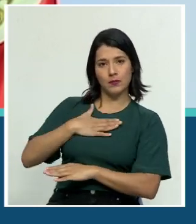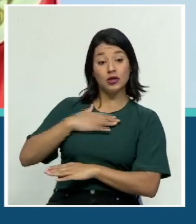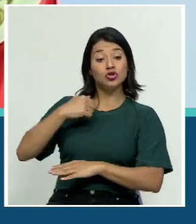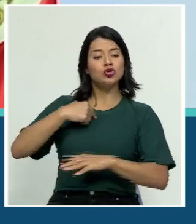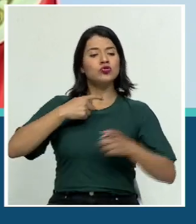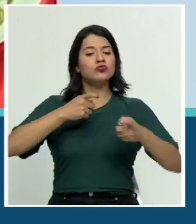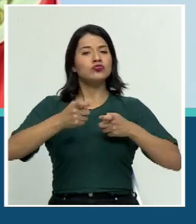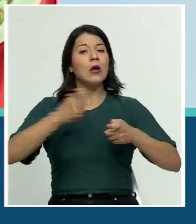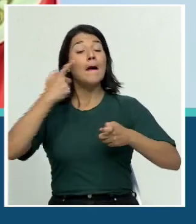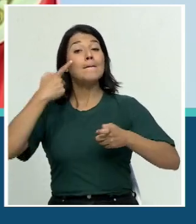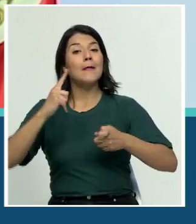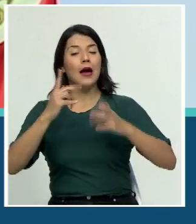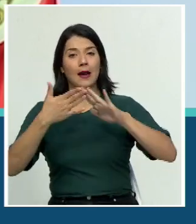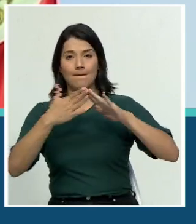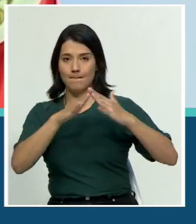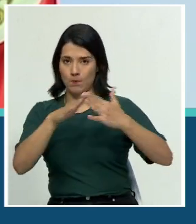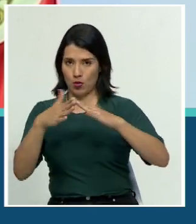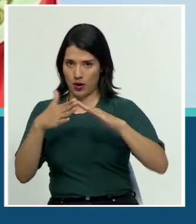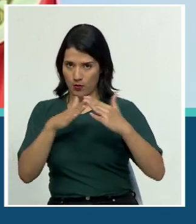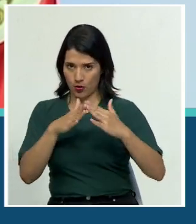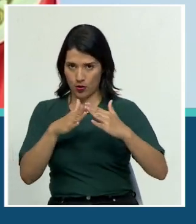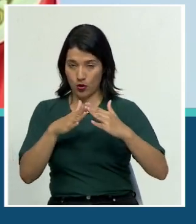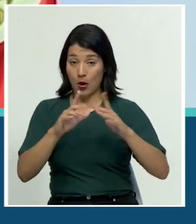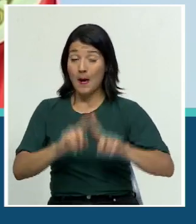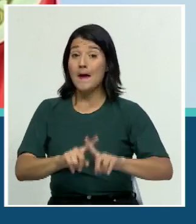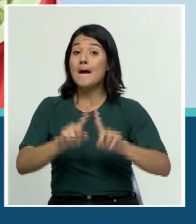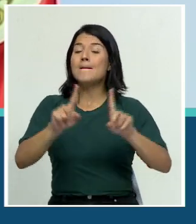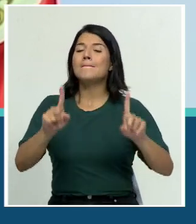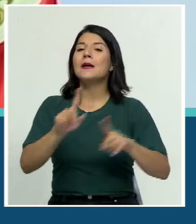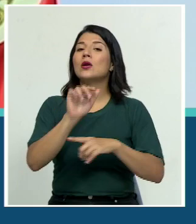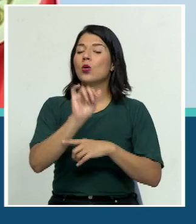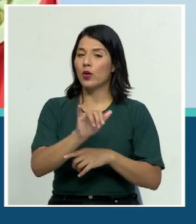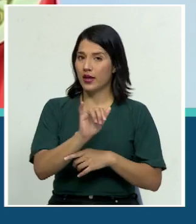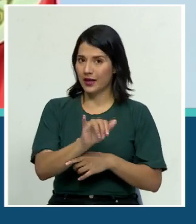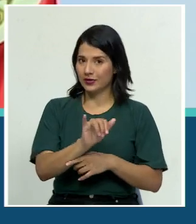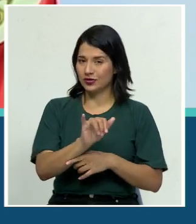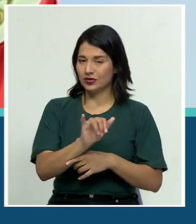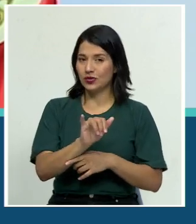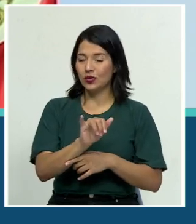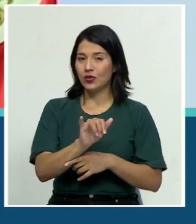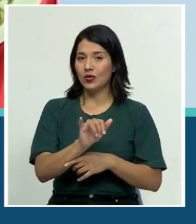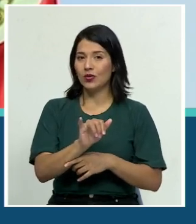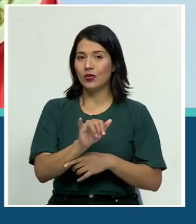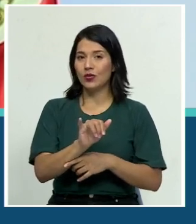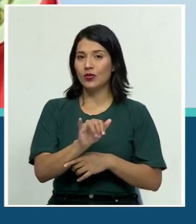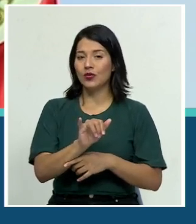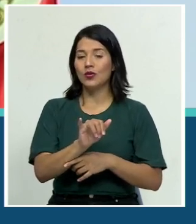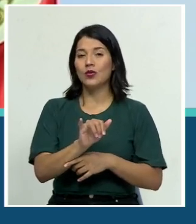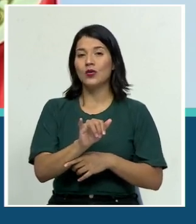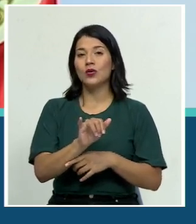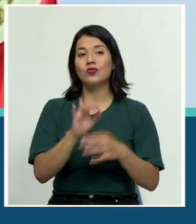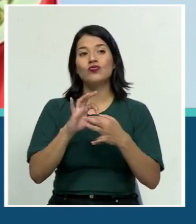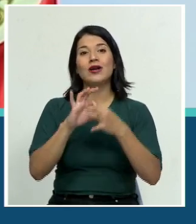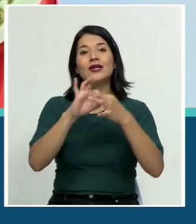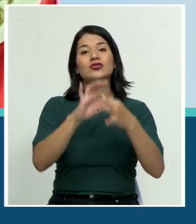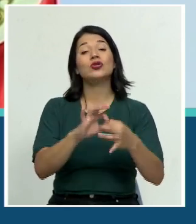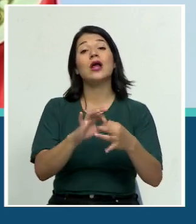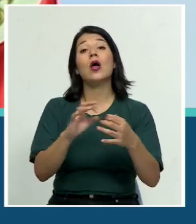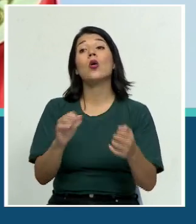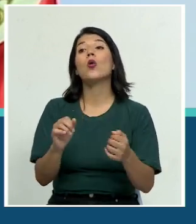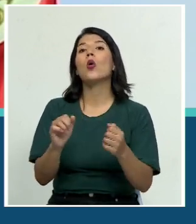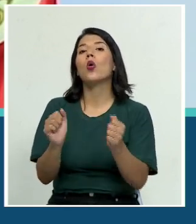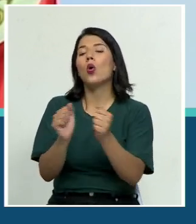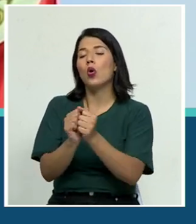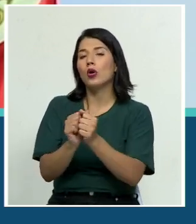pueblo. Pero eso supone la libertad de comercio,